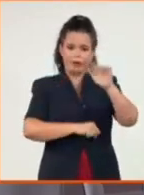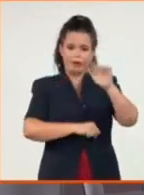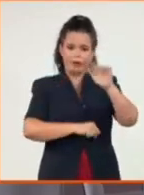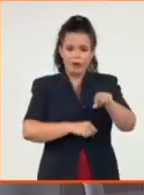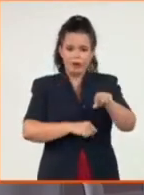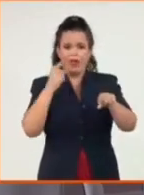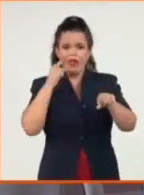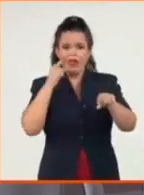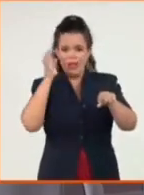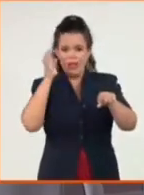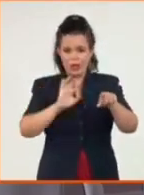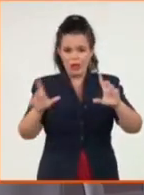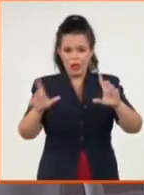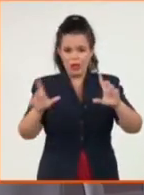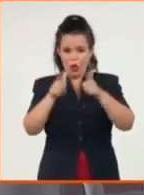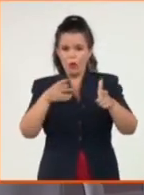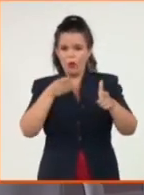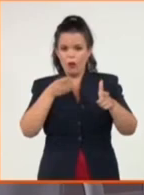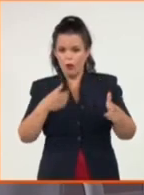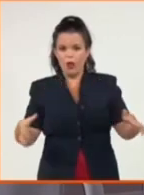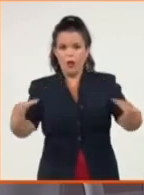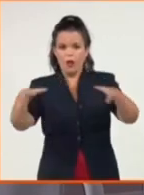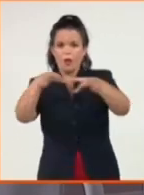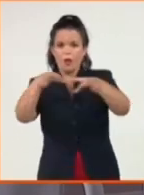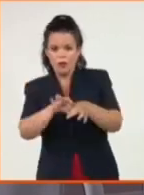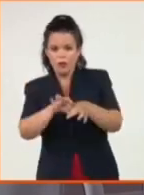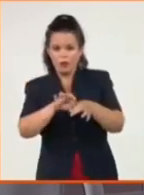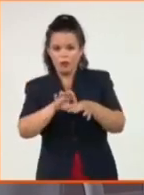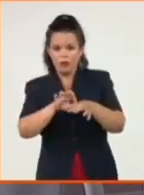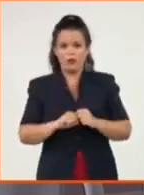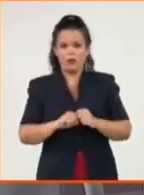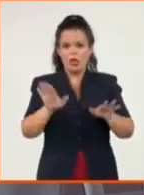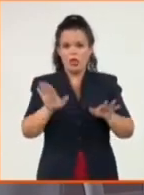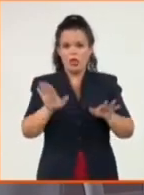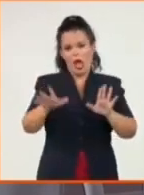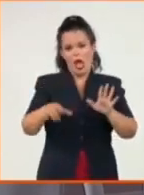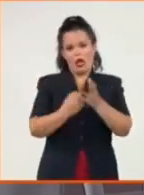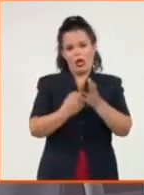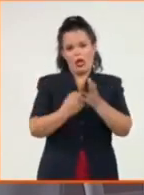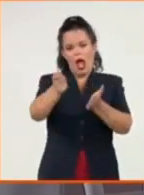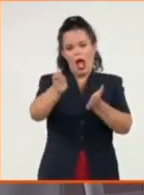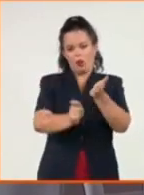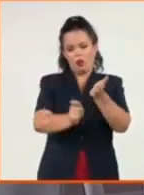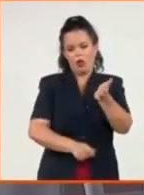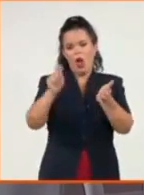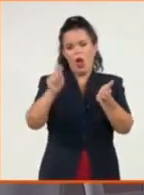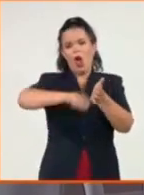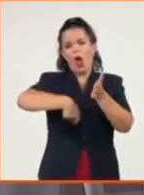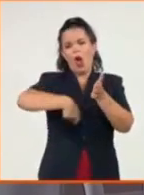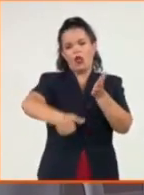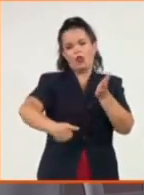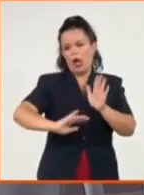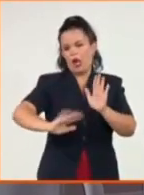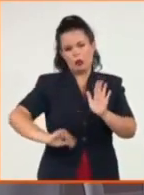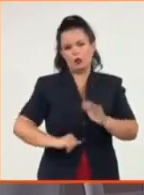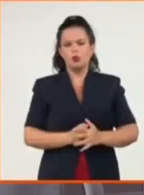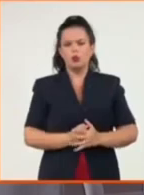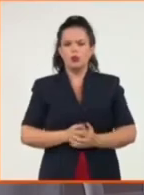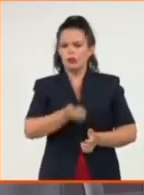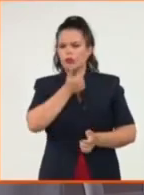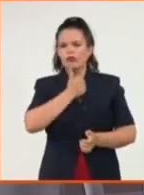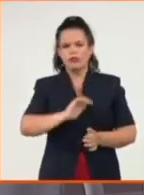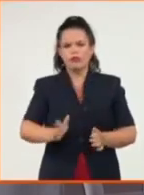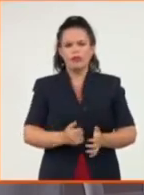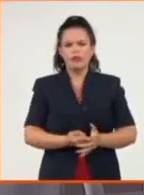y establece contrato de compraventa con los consumidores en un modo general bueno estas son